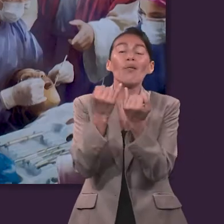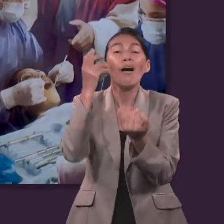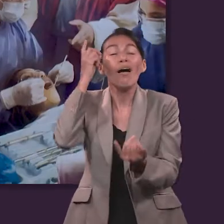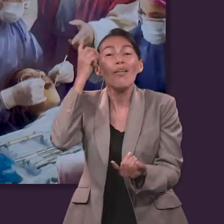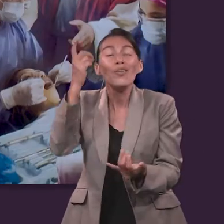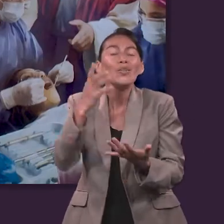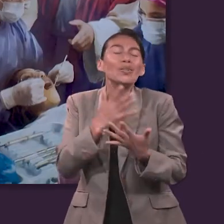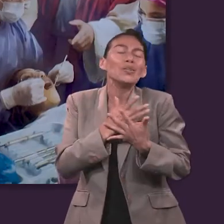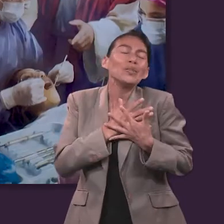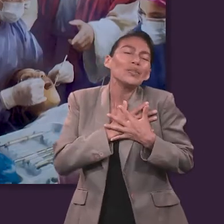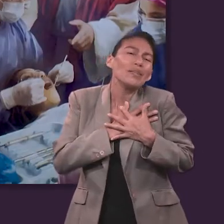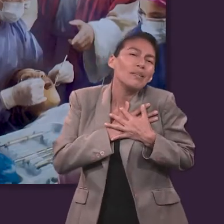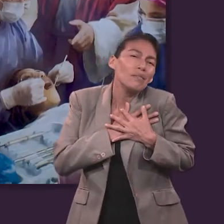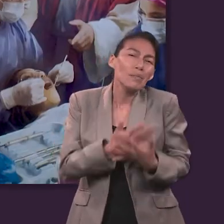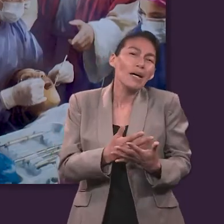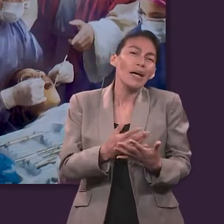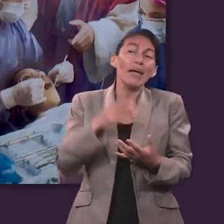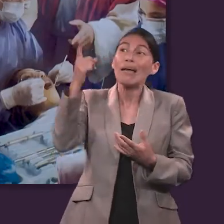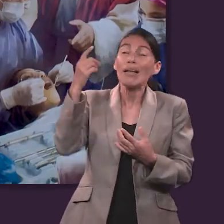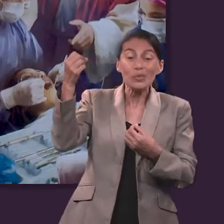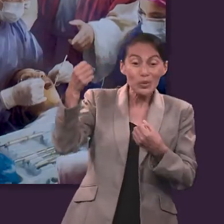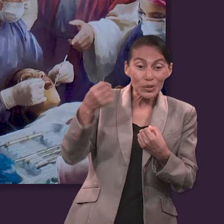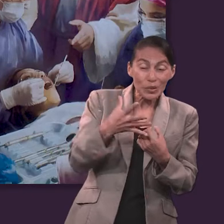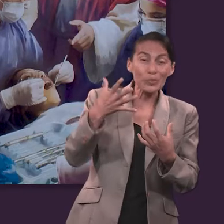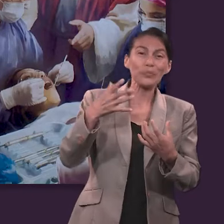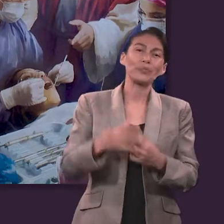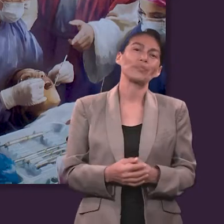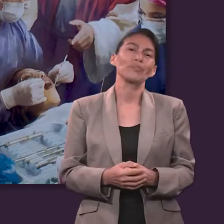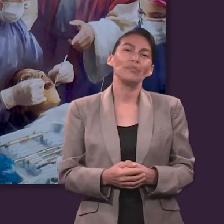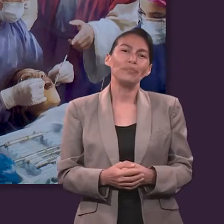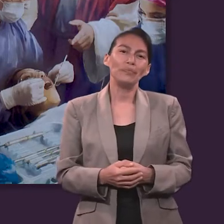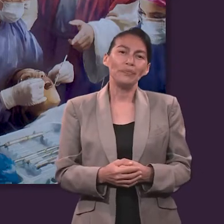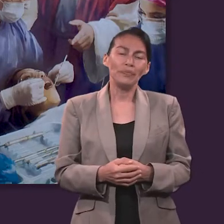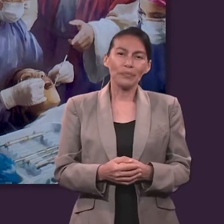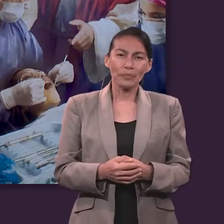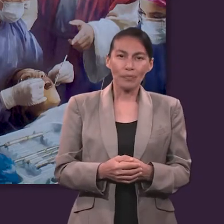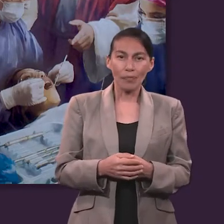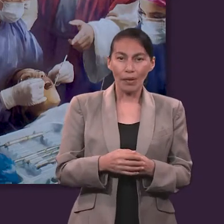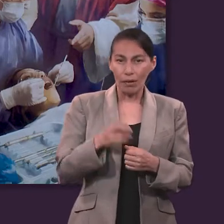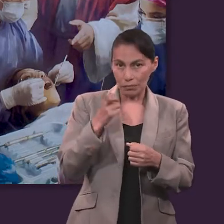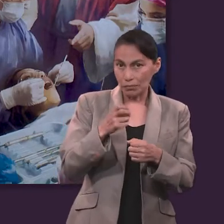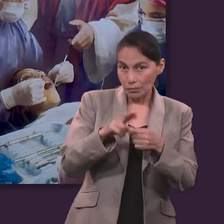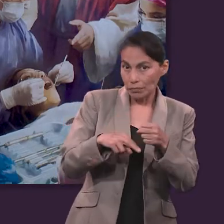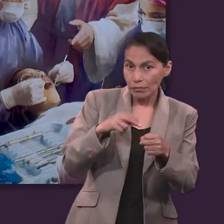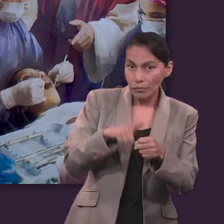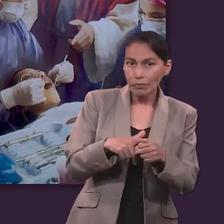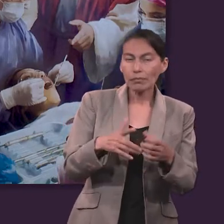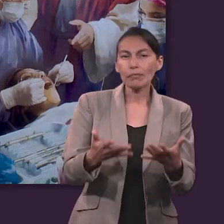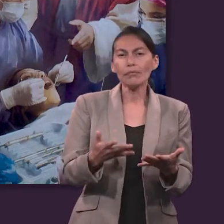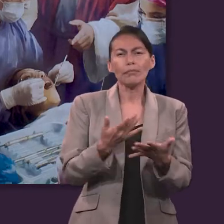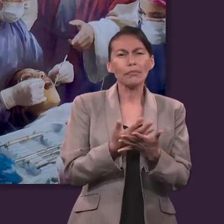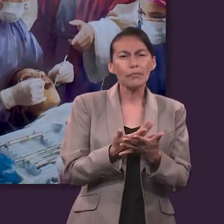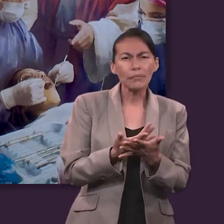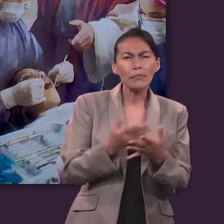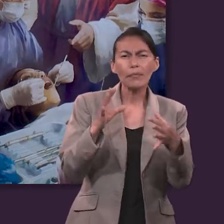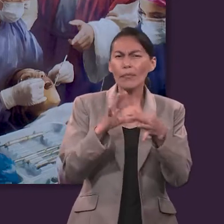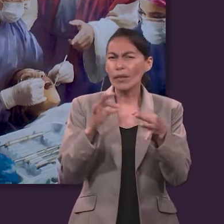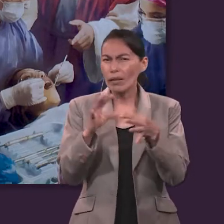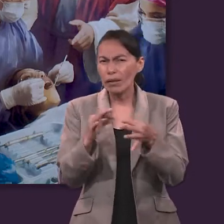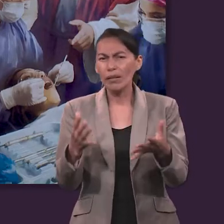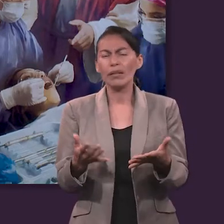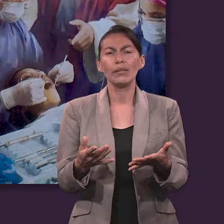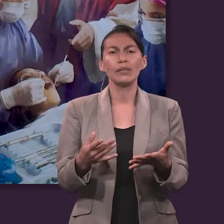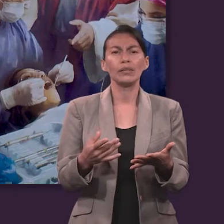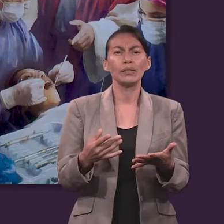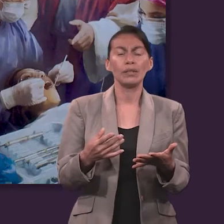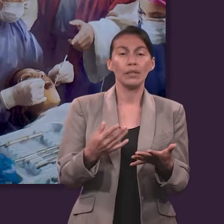Dios nos ama a nosotros, que Él nos ha creado? Y en esa naturaleza, hablando específicamente